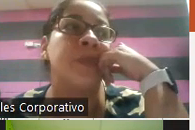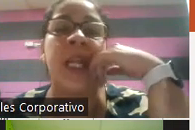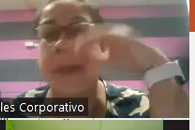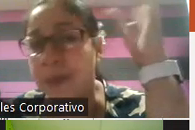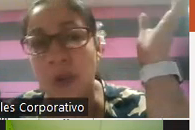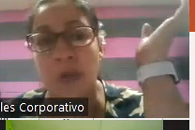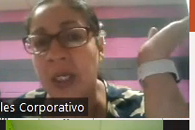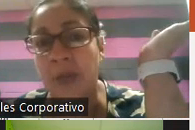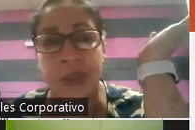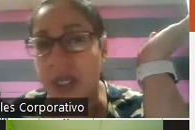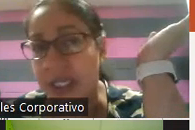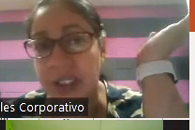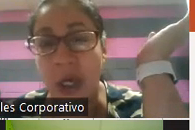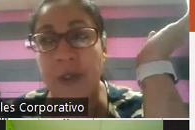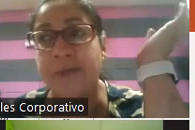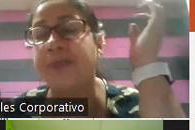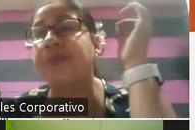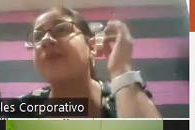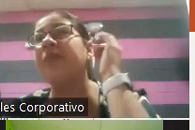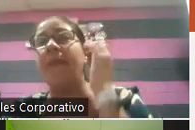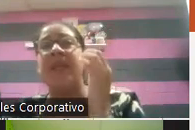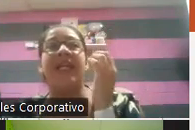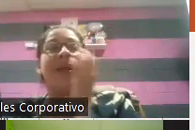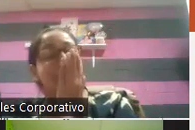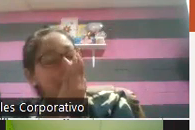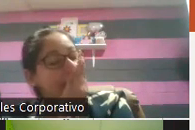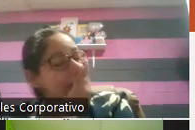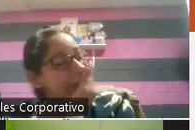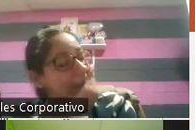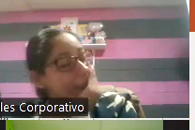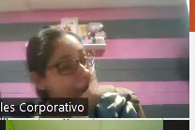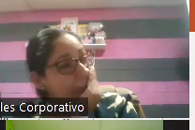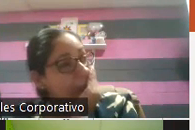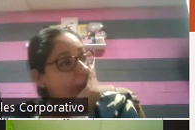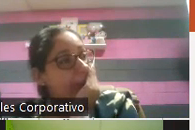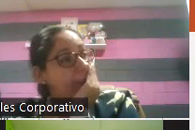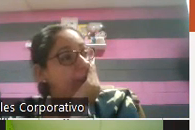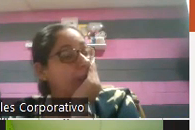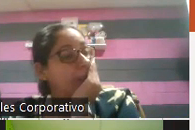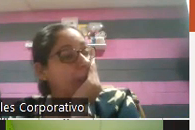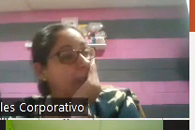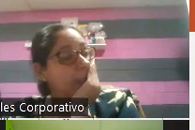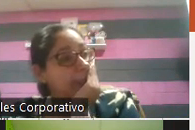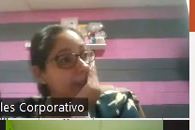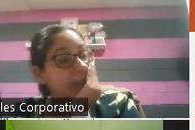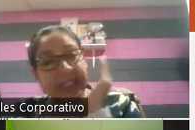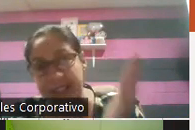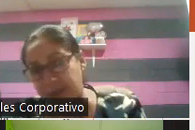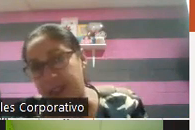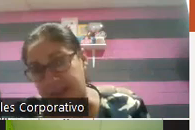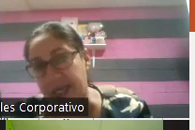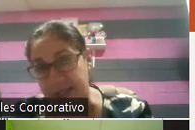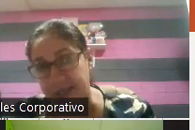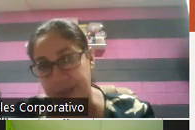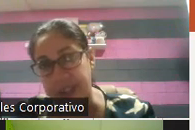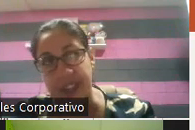una una laptop o una computadora de escritorio miren hay computadoras de escritorio tan